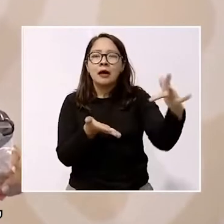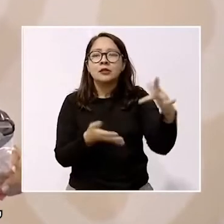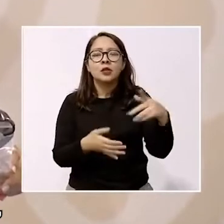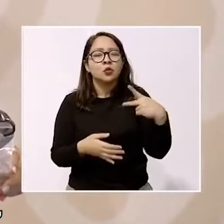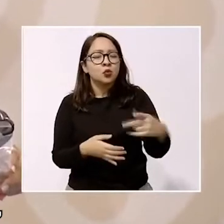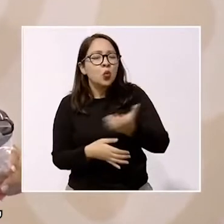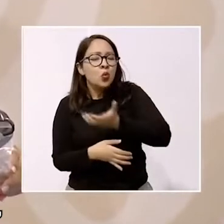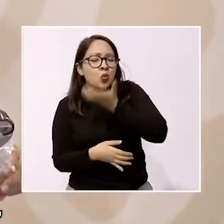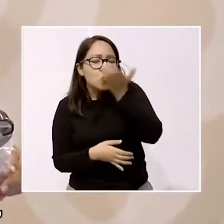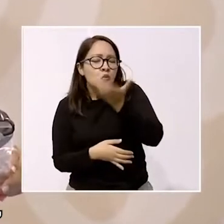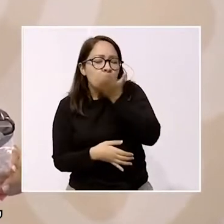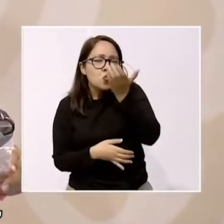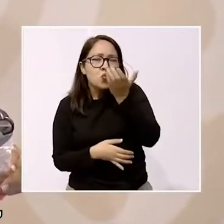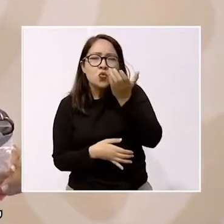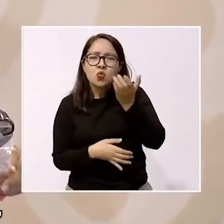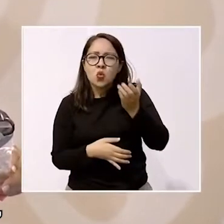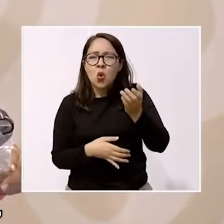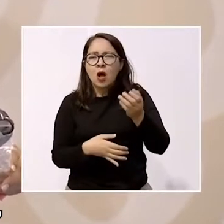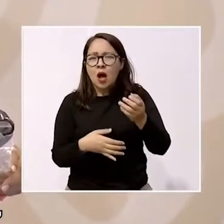sus tradiciones,